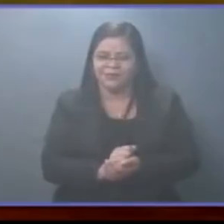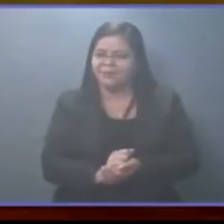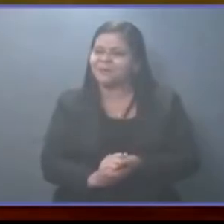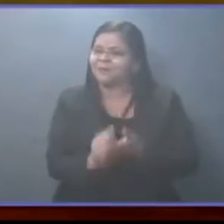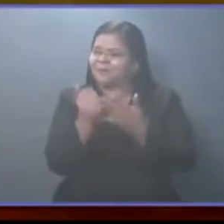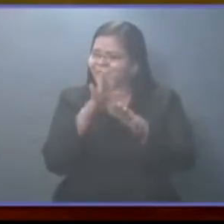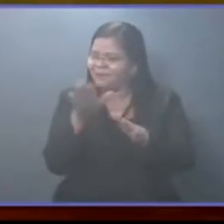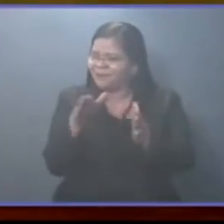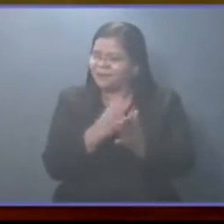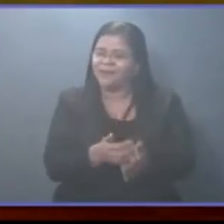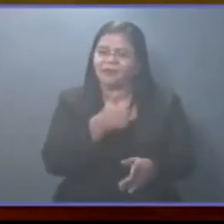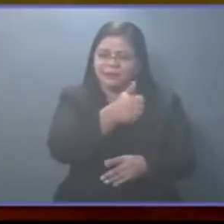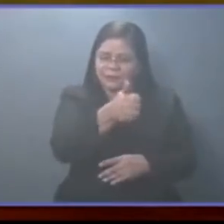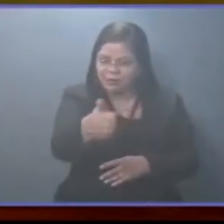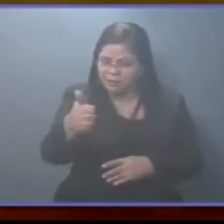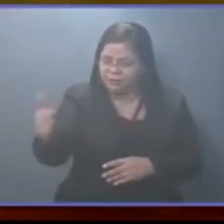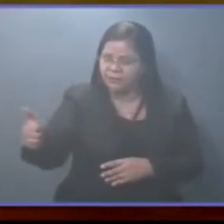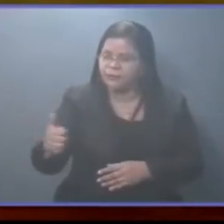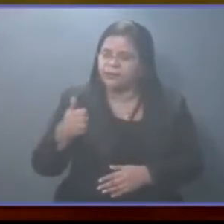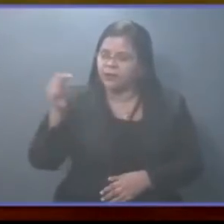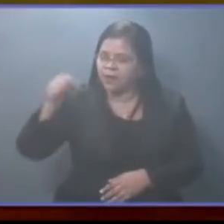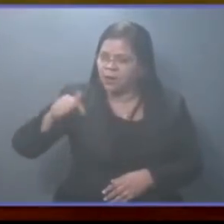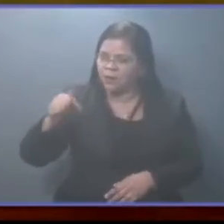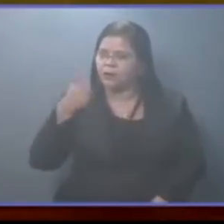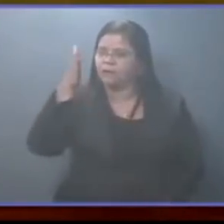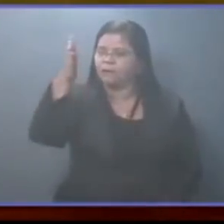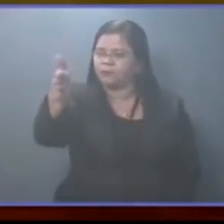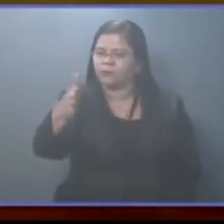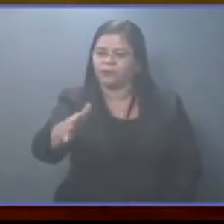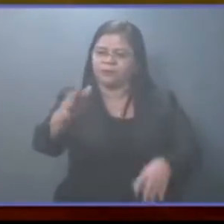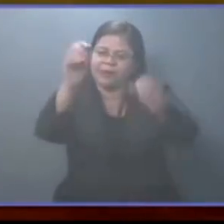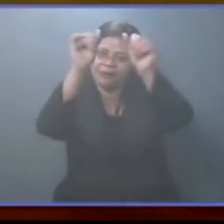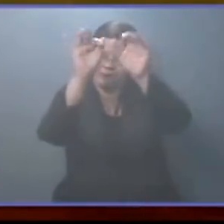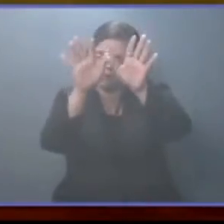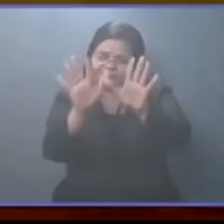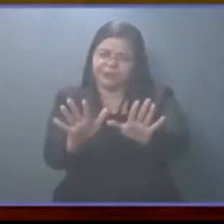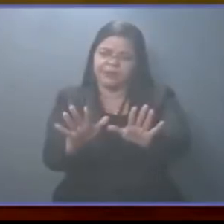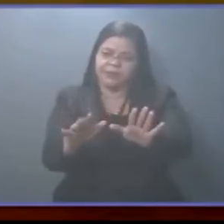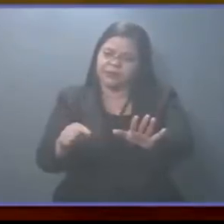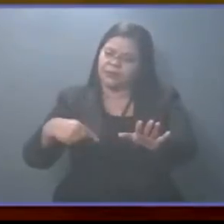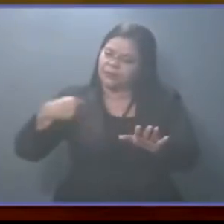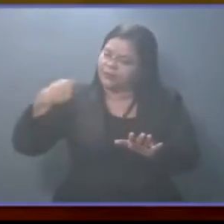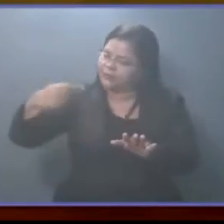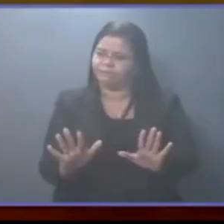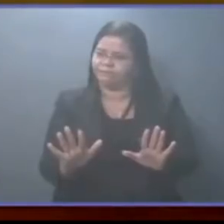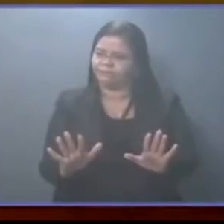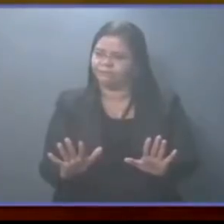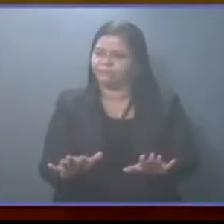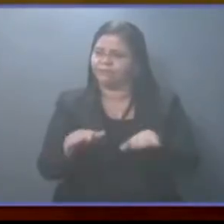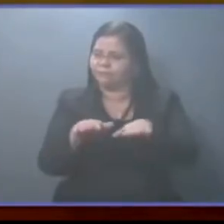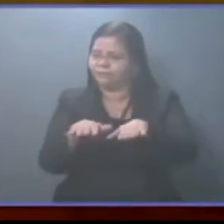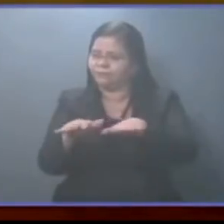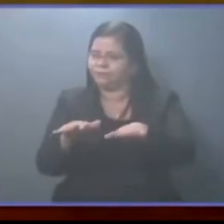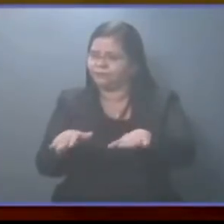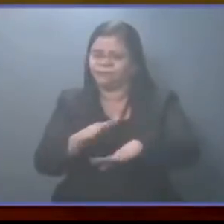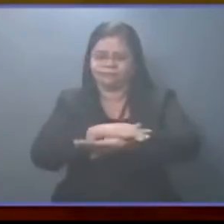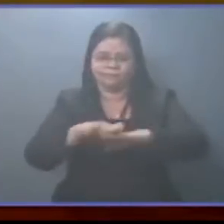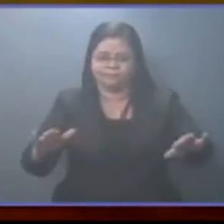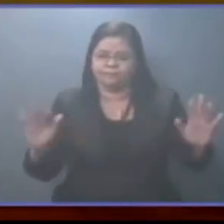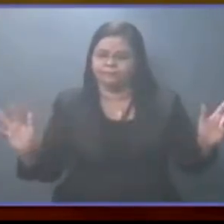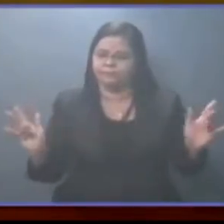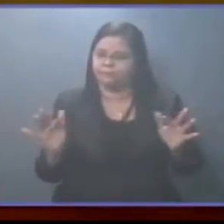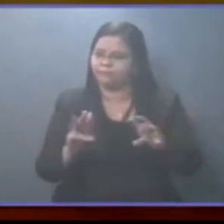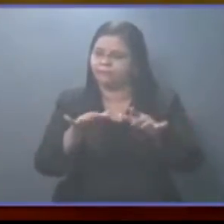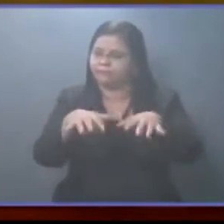tienen todos y todas para que en el presente y en el futuro que dios les bendiga hoy mañana y siempre muchas gracias y damos por